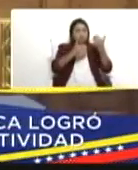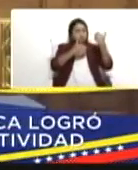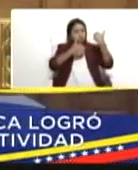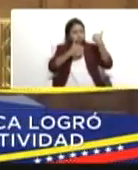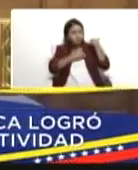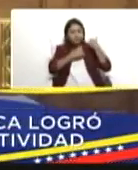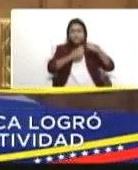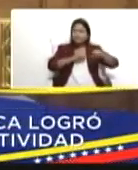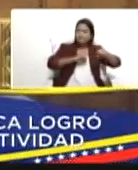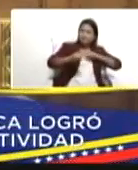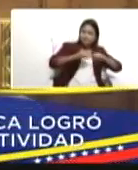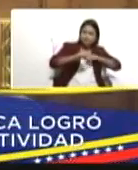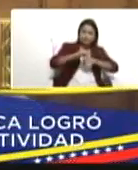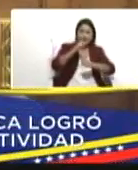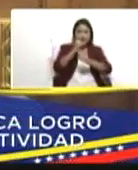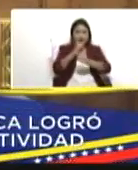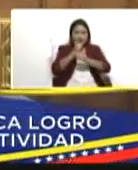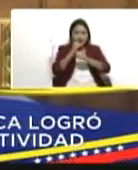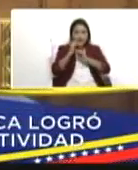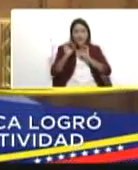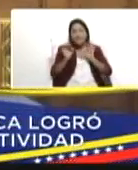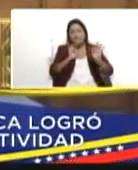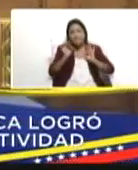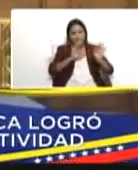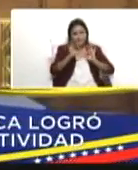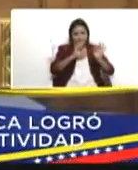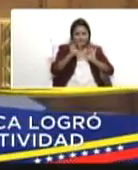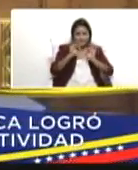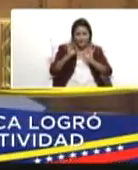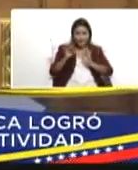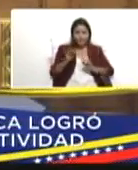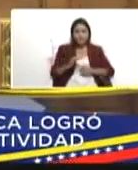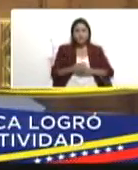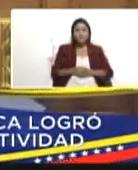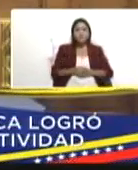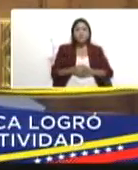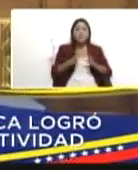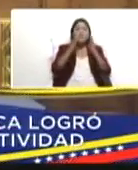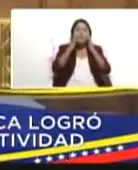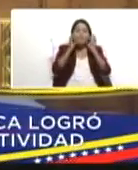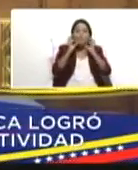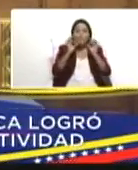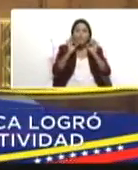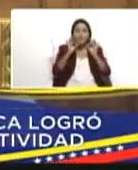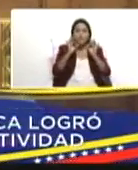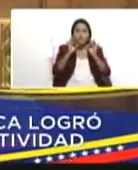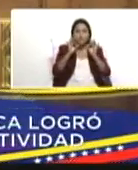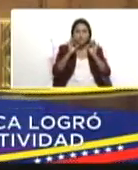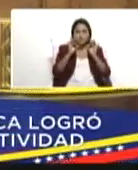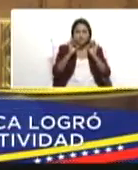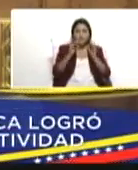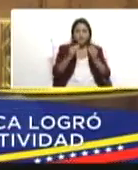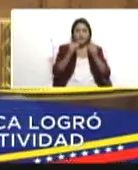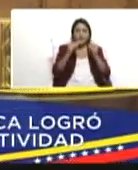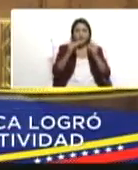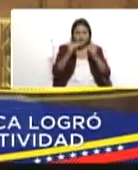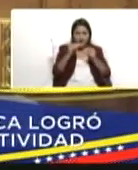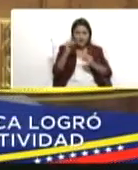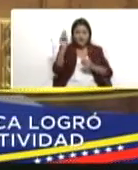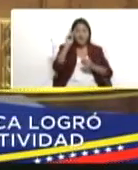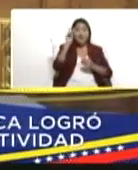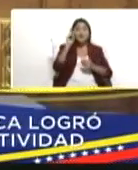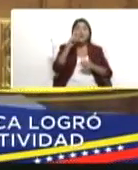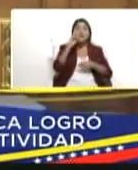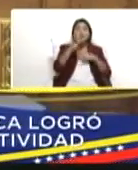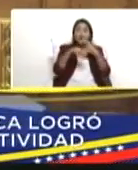trabajamos diseñamos estrategias y nos mantenemos en alerta más que nunca para que Venezuela más nunca vuelva